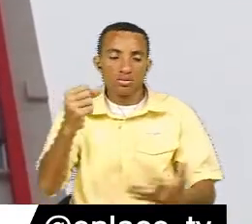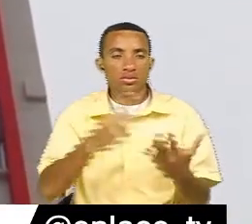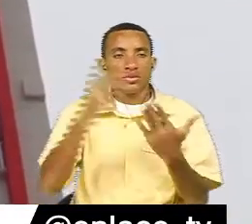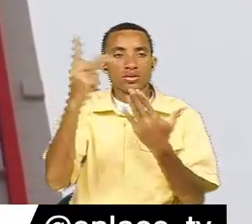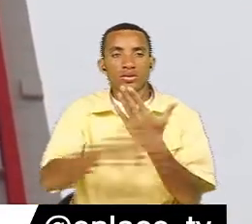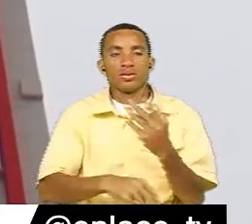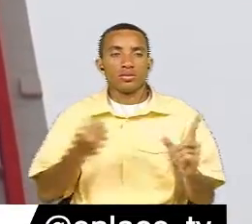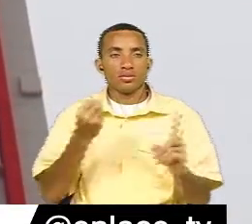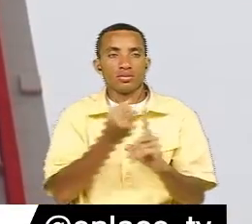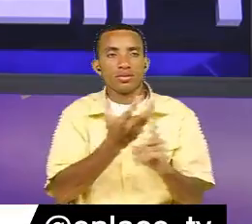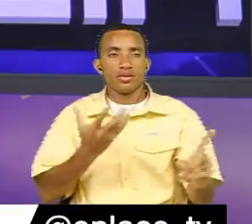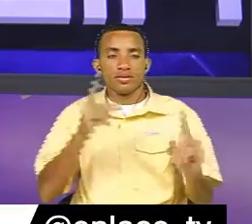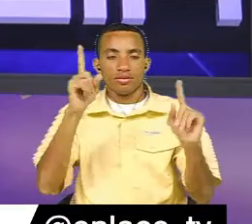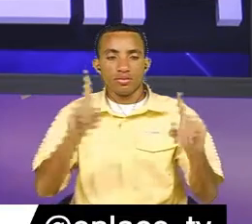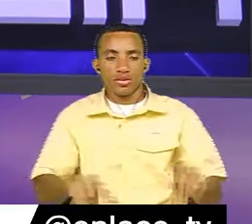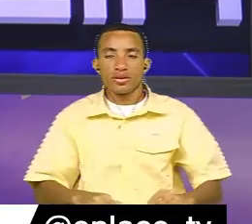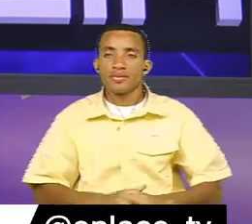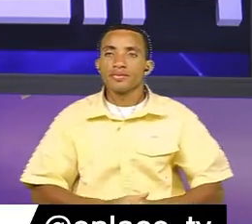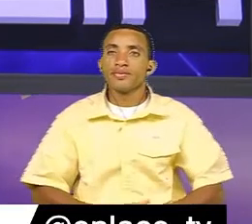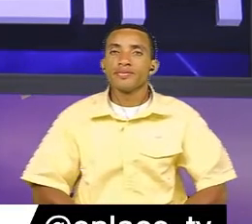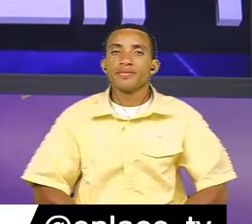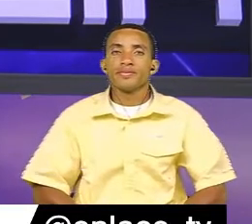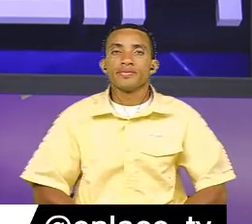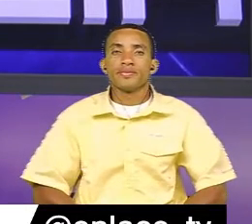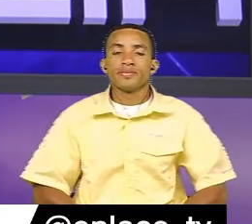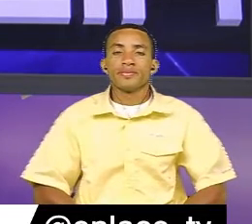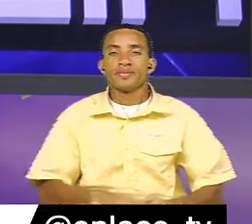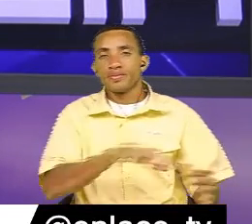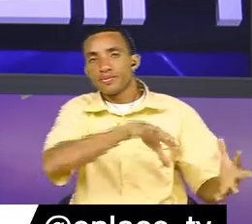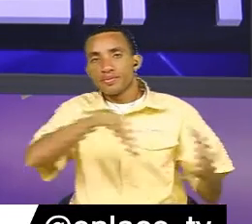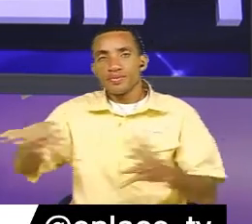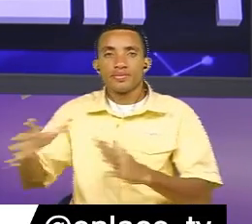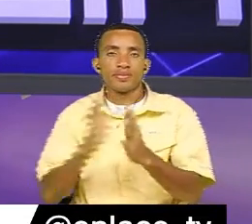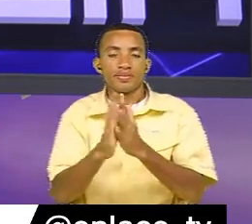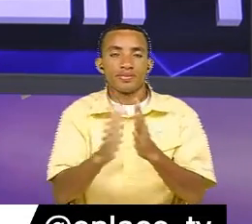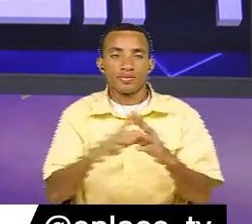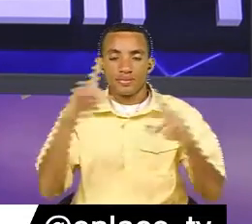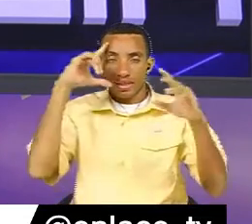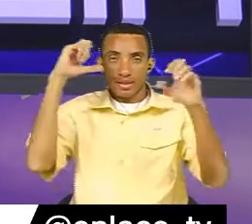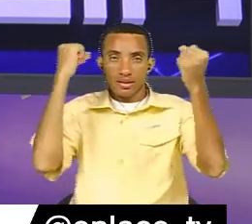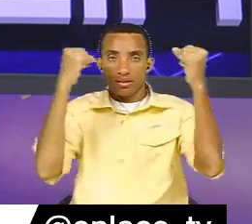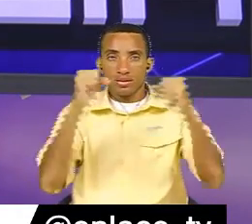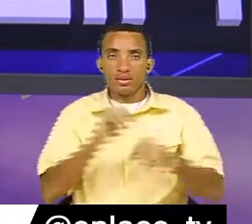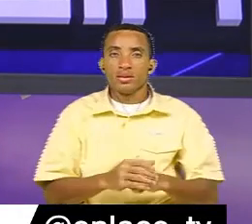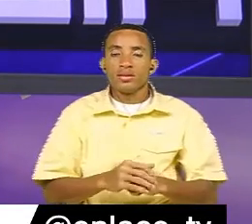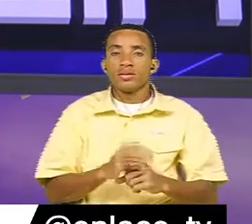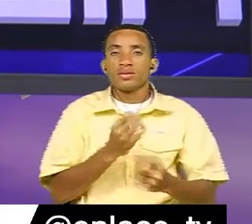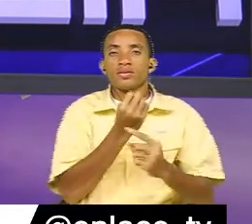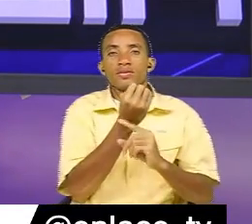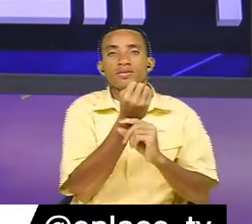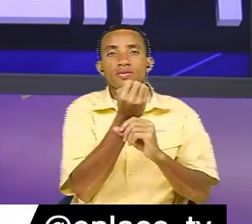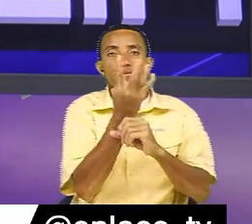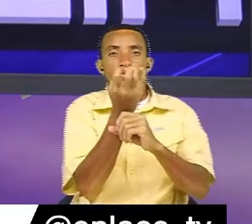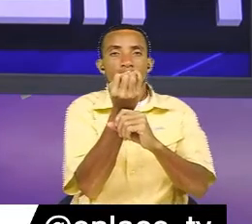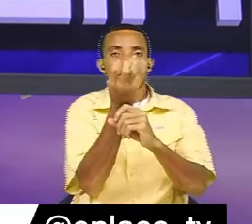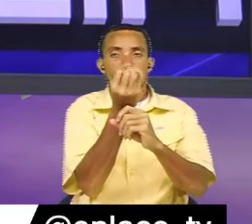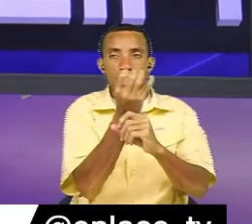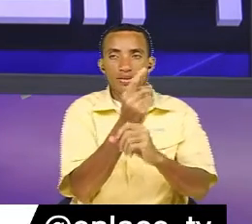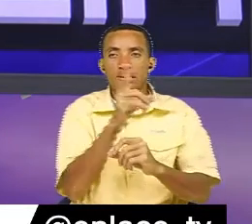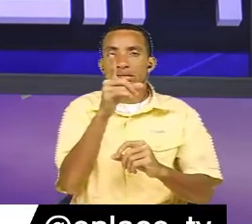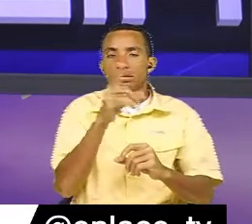Barranca Bermeja. Y en otra información, sigue la preocupación de los trabajadores de Ferticol ante la parálisis de la factoría que lleva